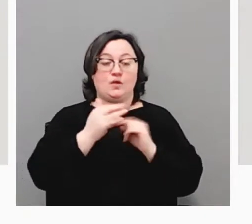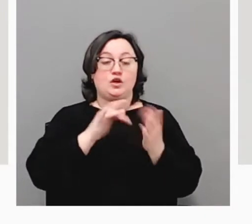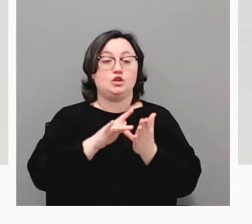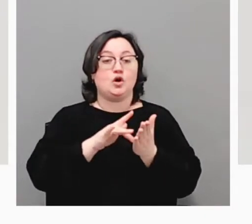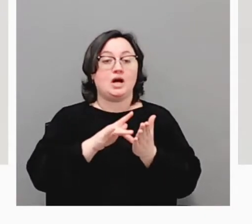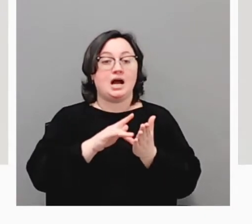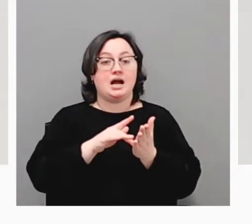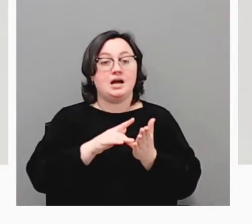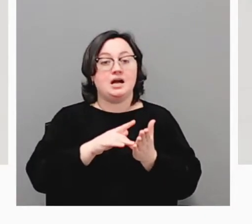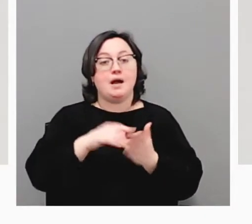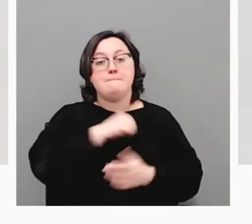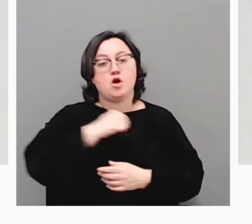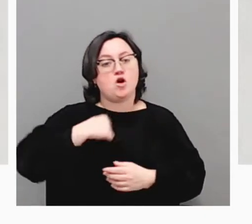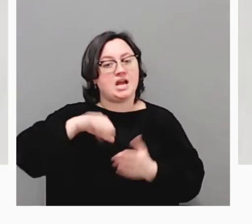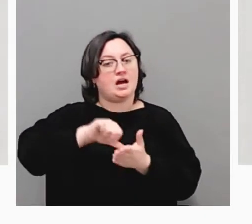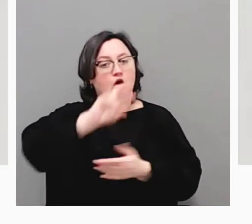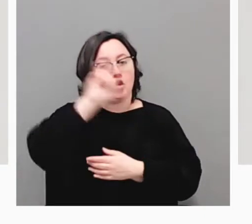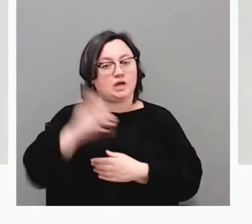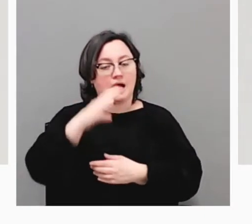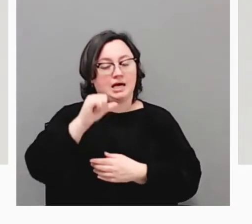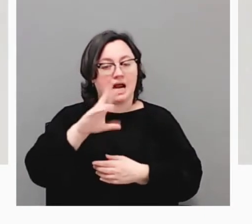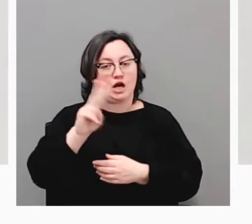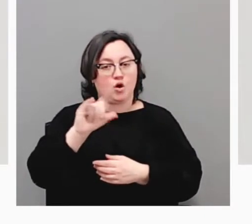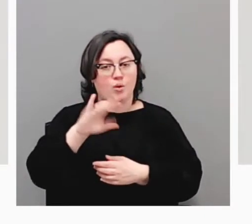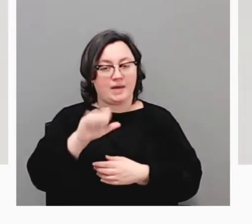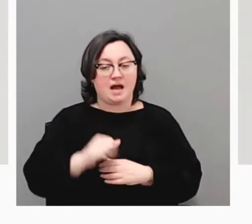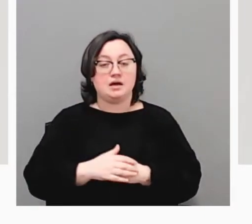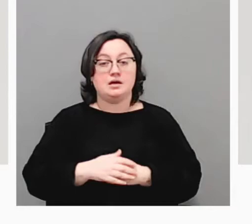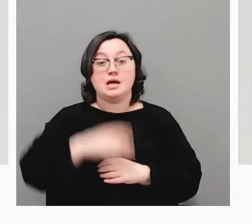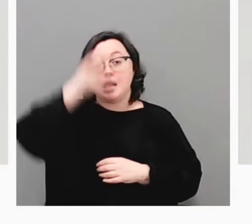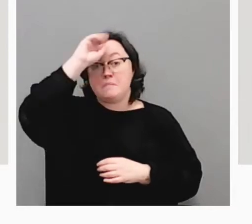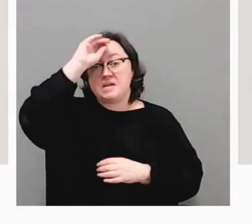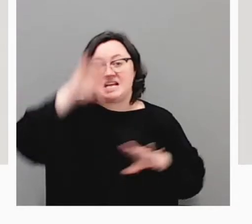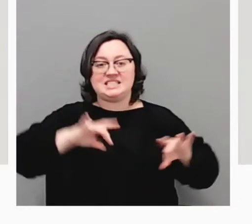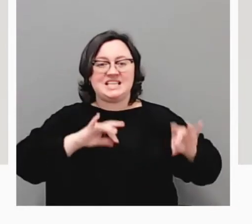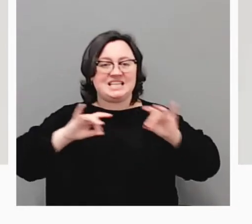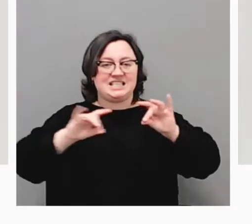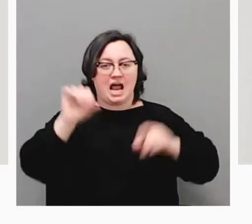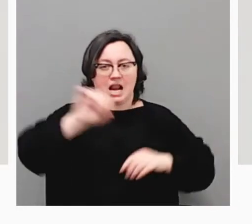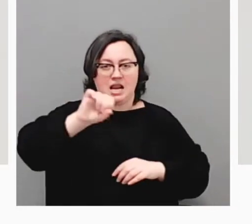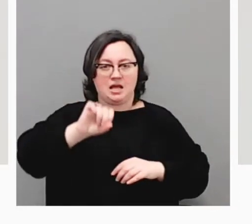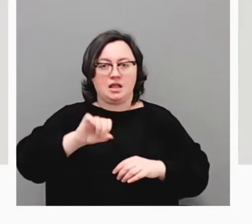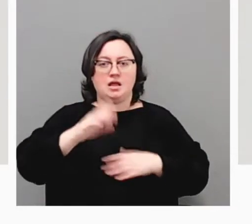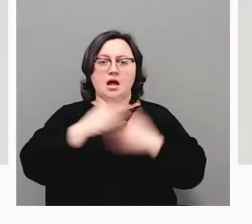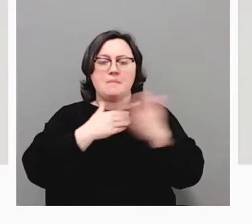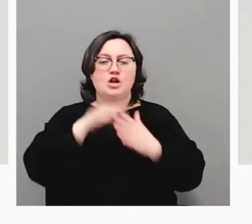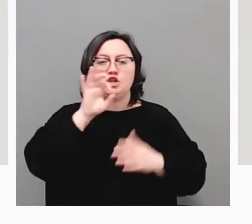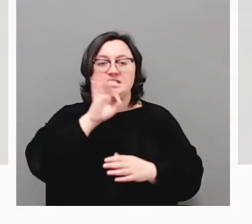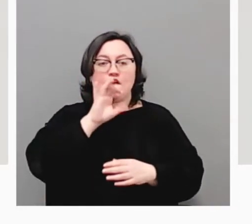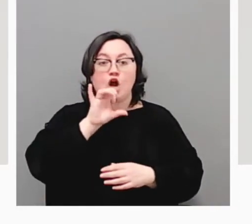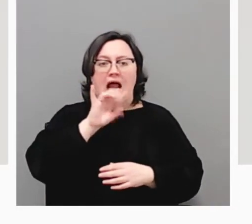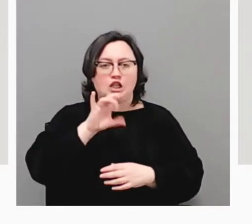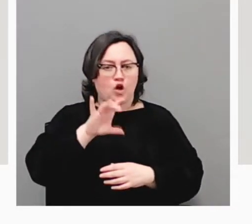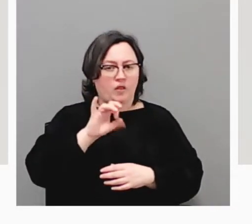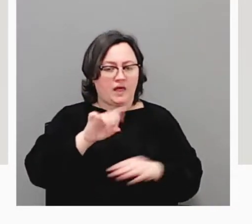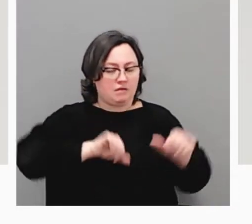sal de Wieliczka, que se encuentran en Cracovia, unas minas de sal que están siendo explotadas desde el siglo XIV y